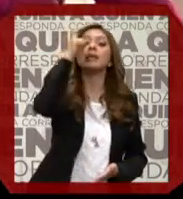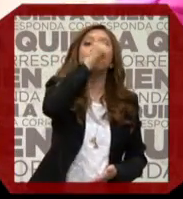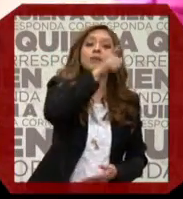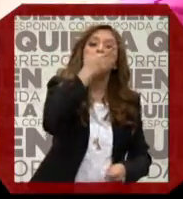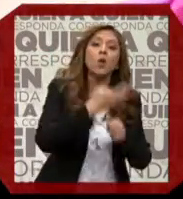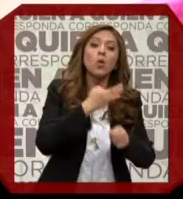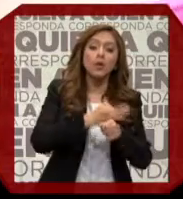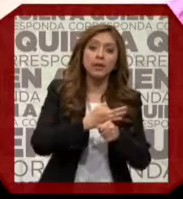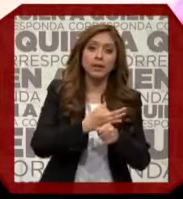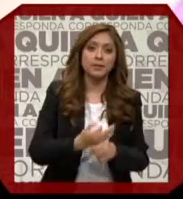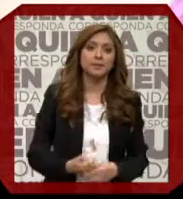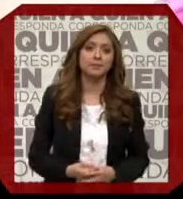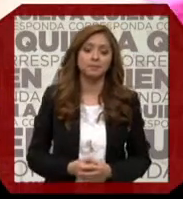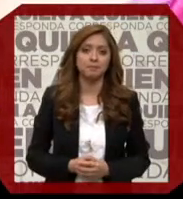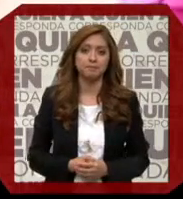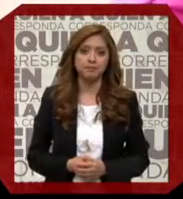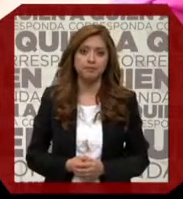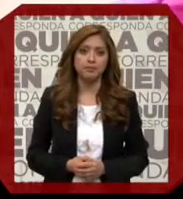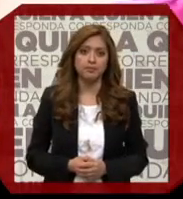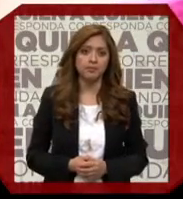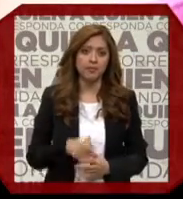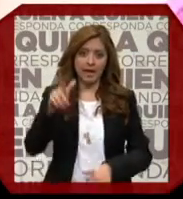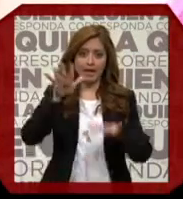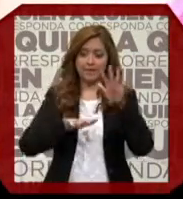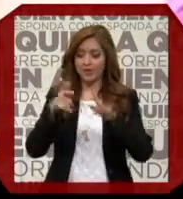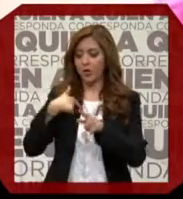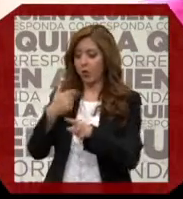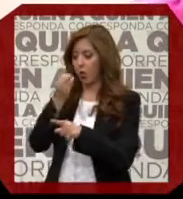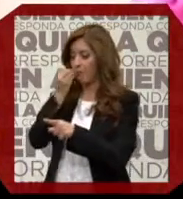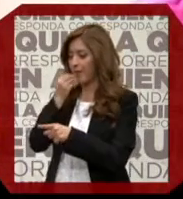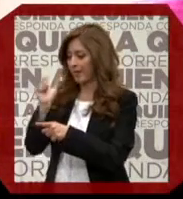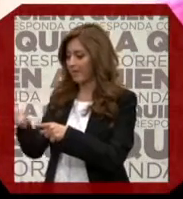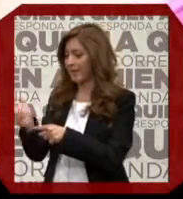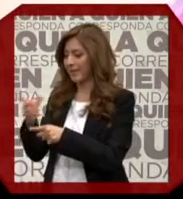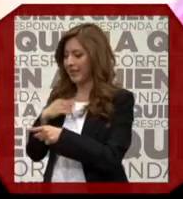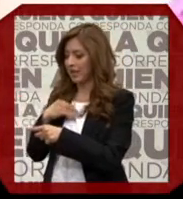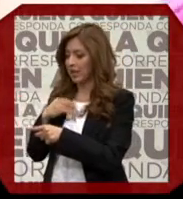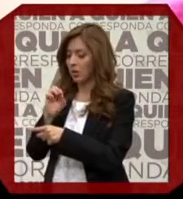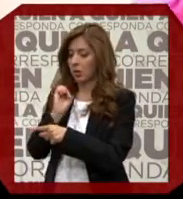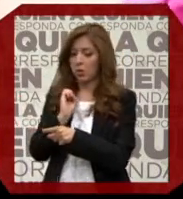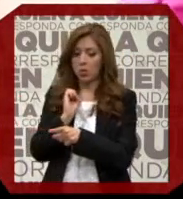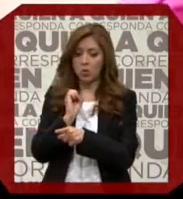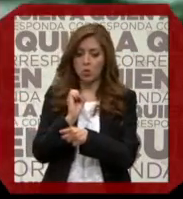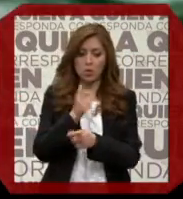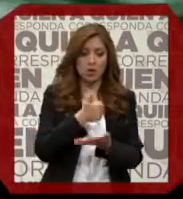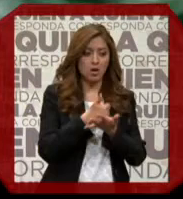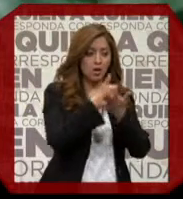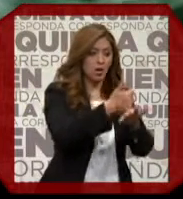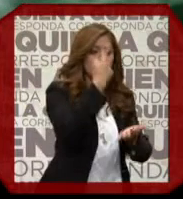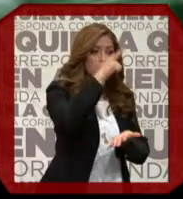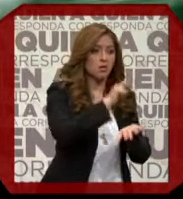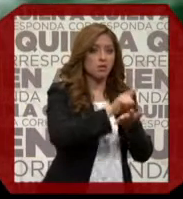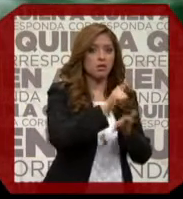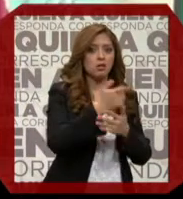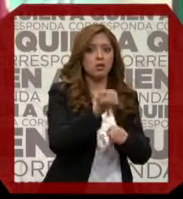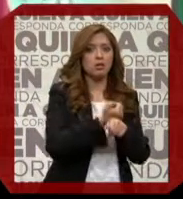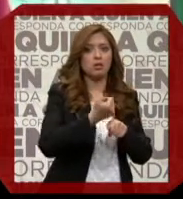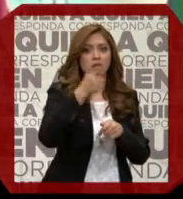pasan. Hay veces que por decirlo les doy de comer a sus hijos o la hemodializo.